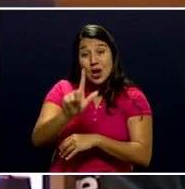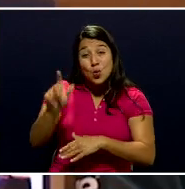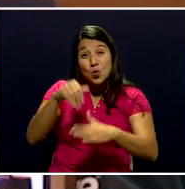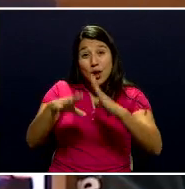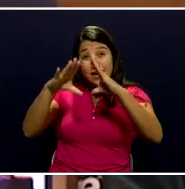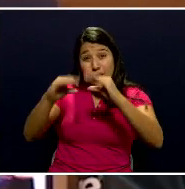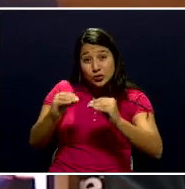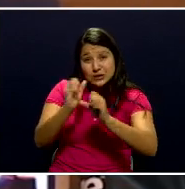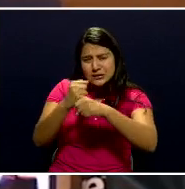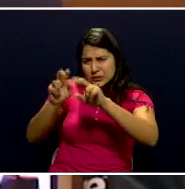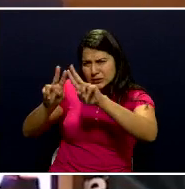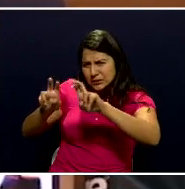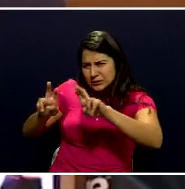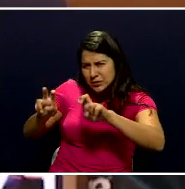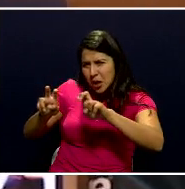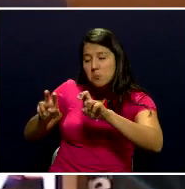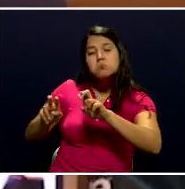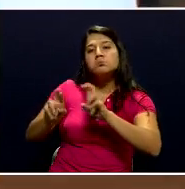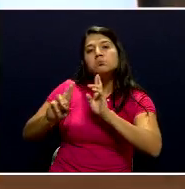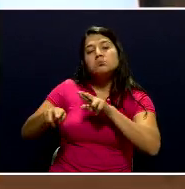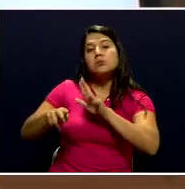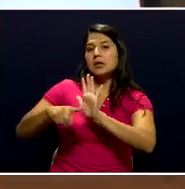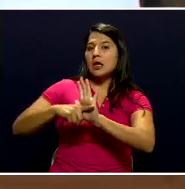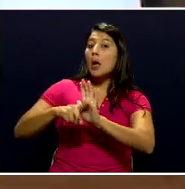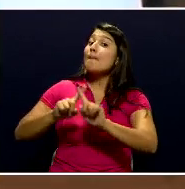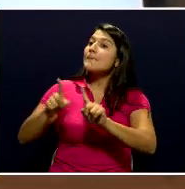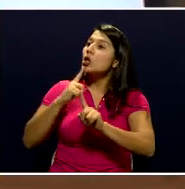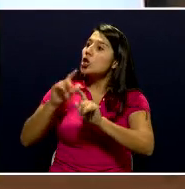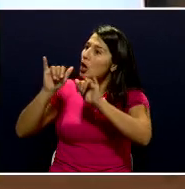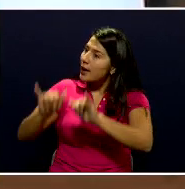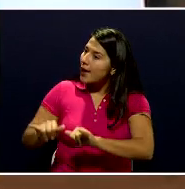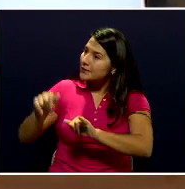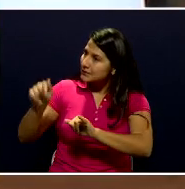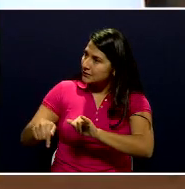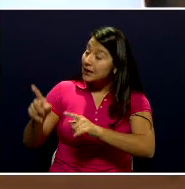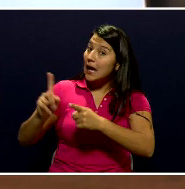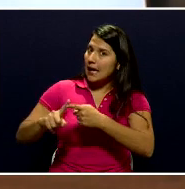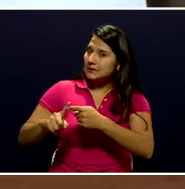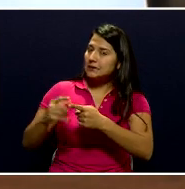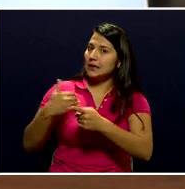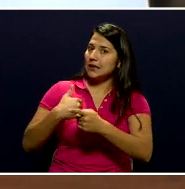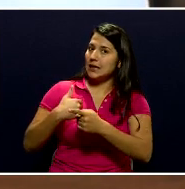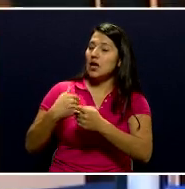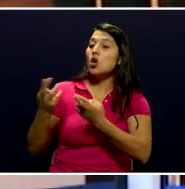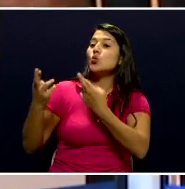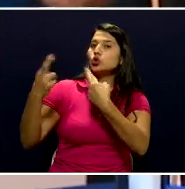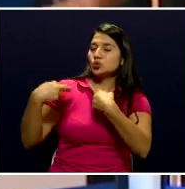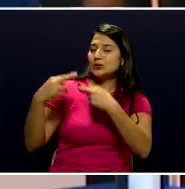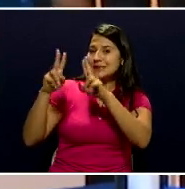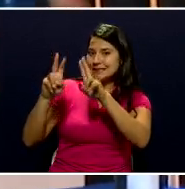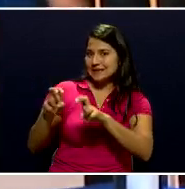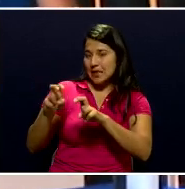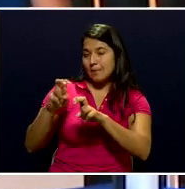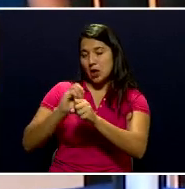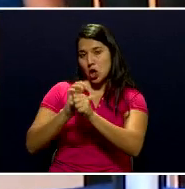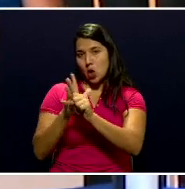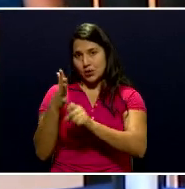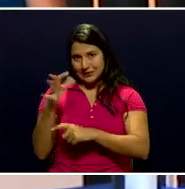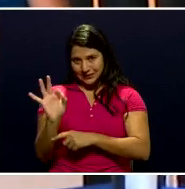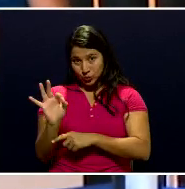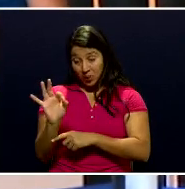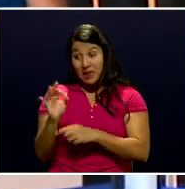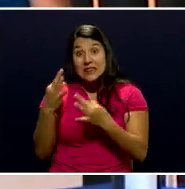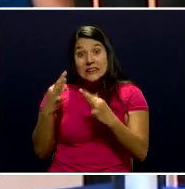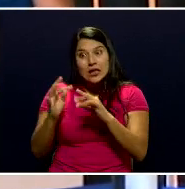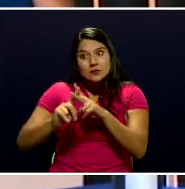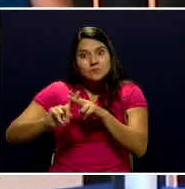salió negativo. Sin embargo, se le indicó que debía guardar aislamiento hasta tener los resultados del COVID-19. La persona fue